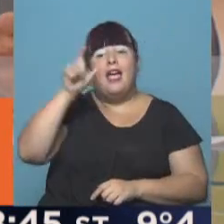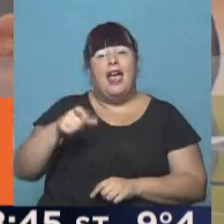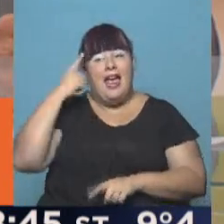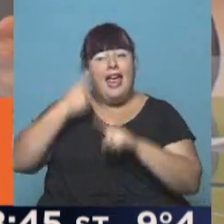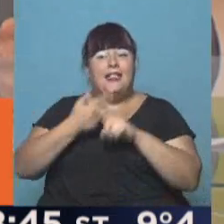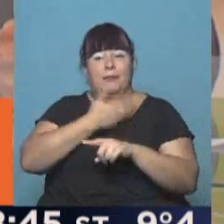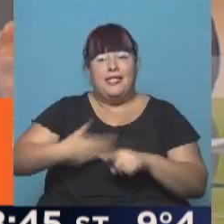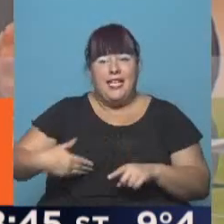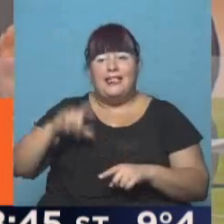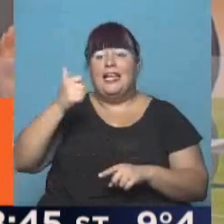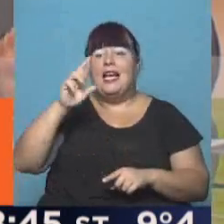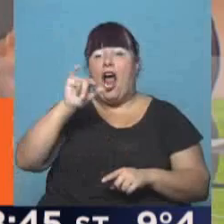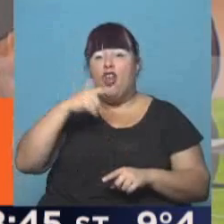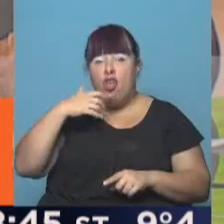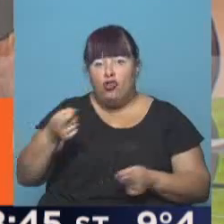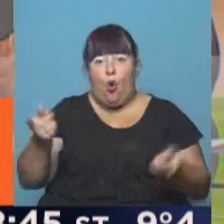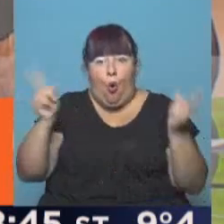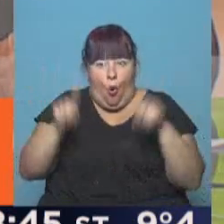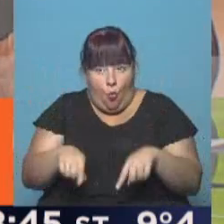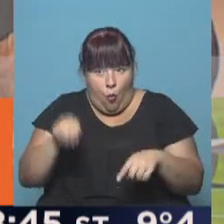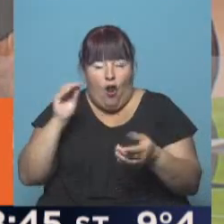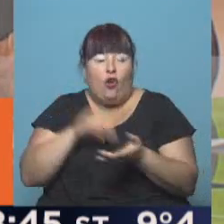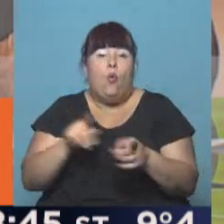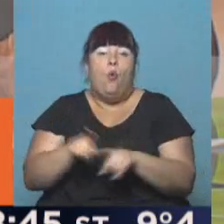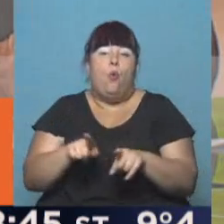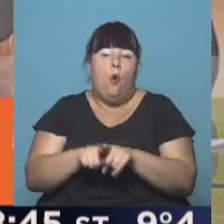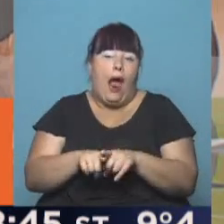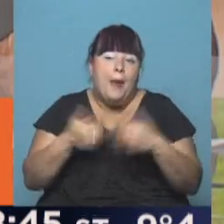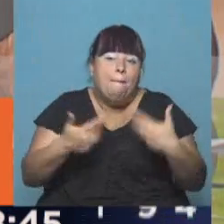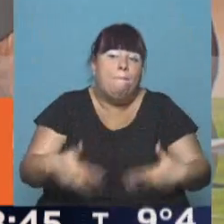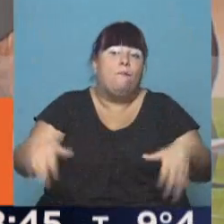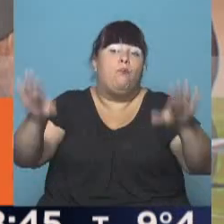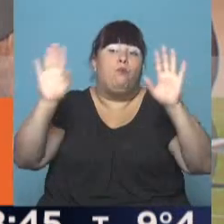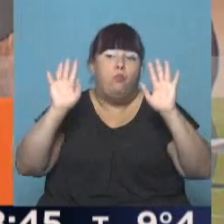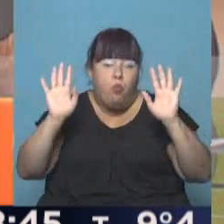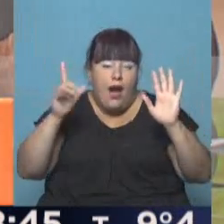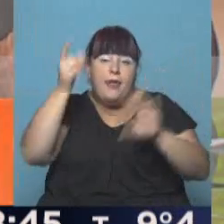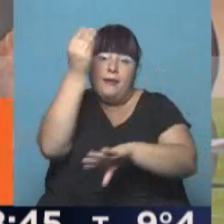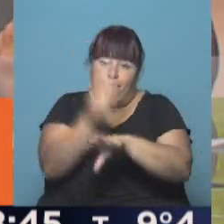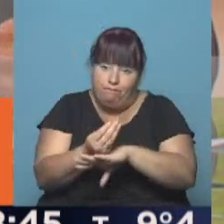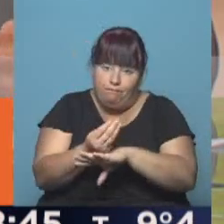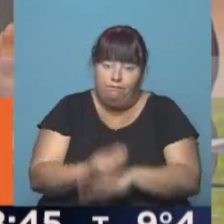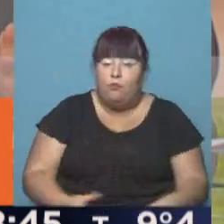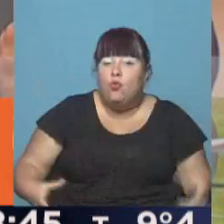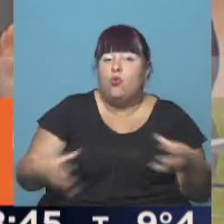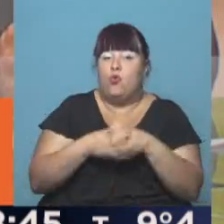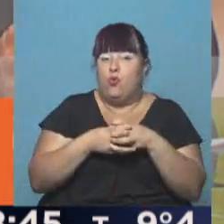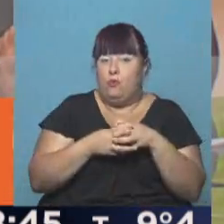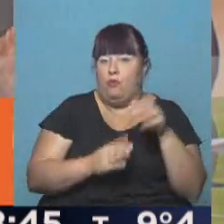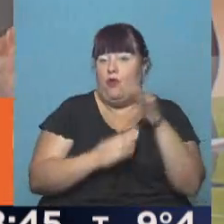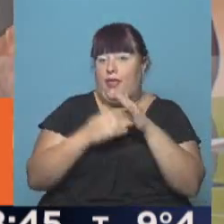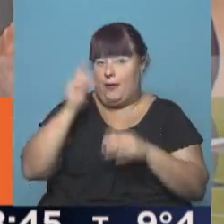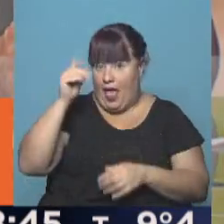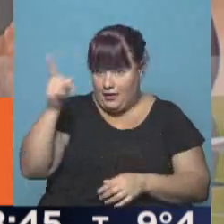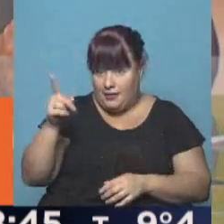expresidente Fernando Henrique Cardoso vuelve a estar otra vez como un posible hombre que lidere al vecino